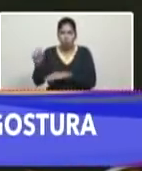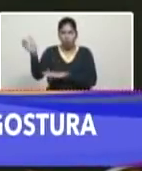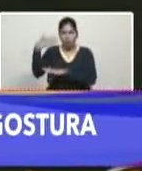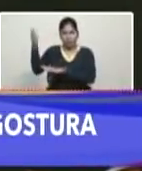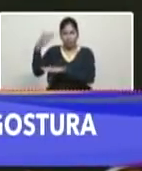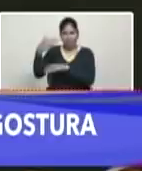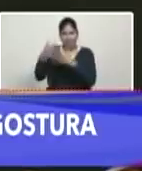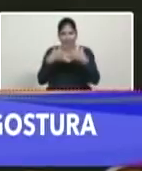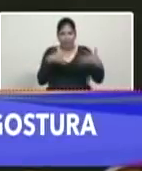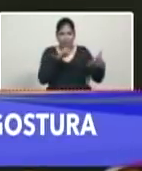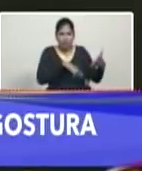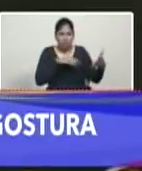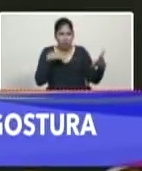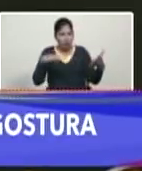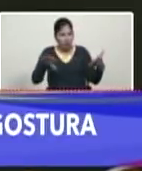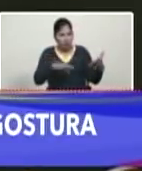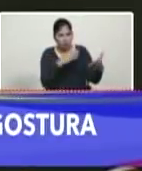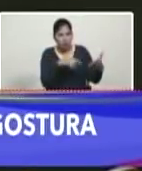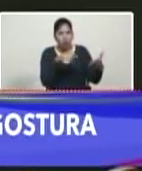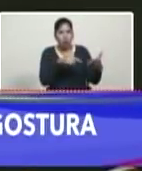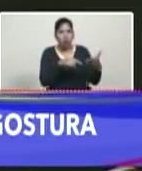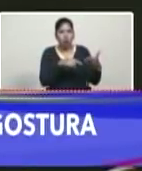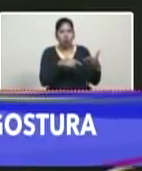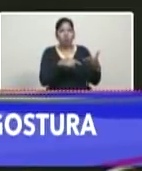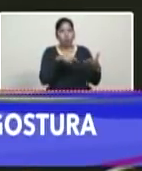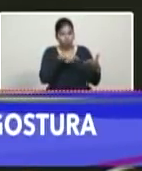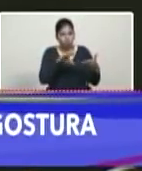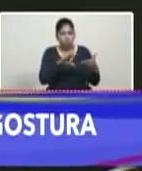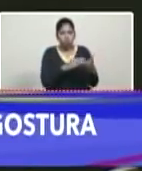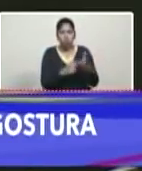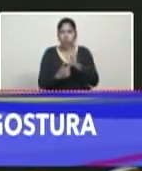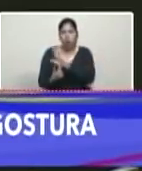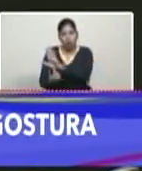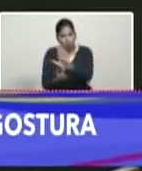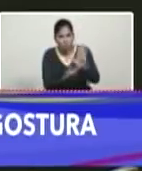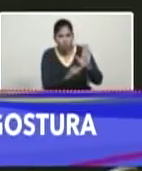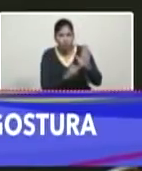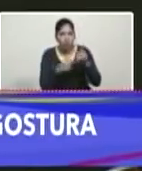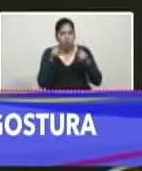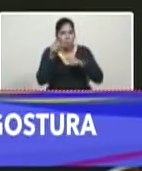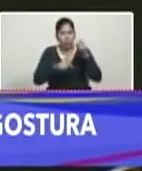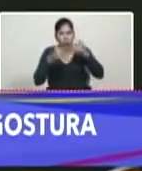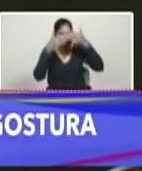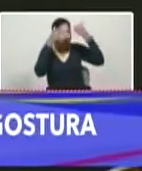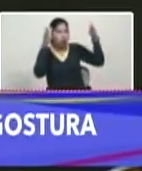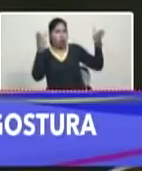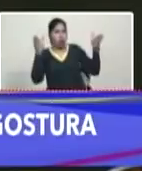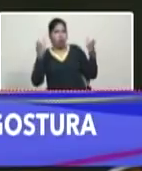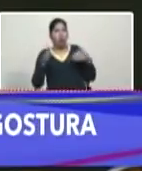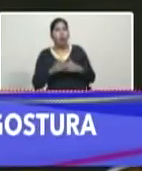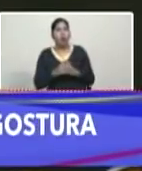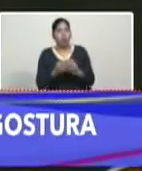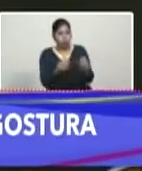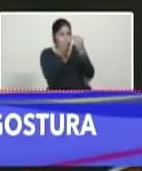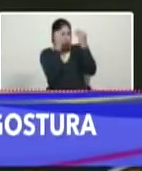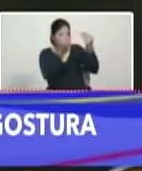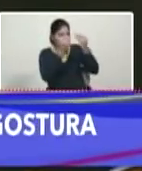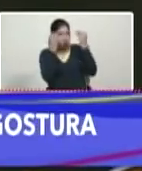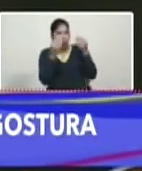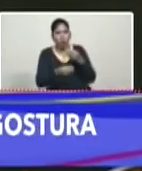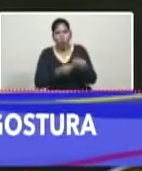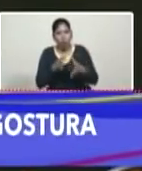himno, el canto libertario. Fue él el que nos reenseñó la historia,